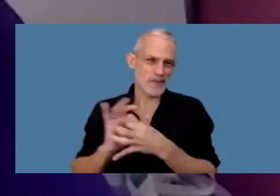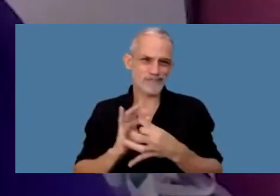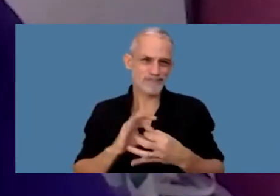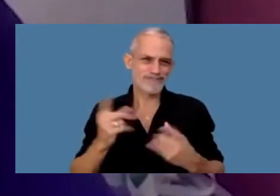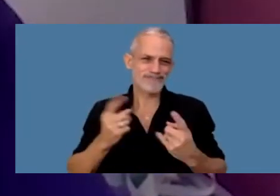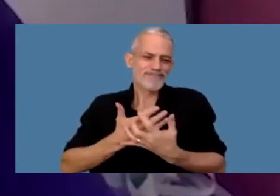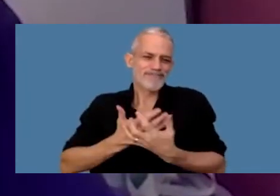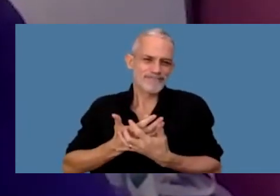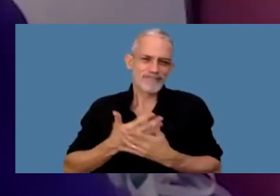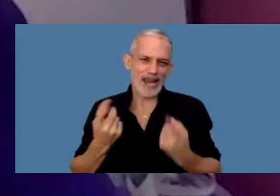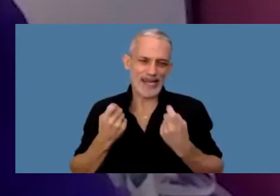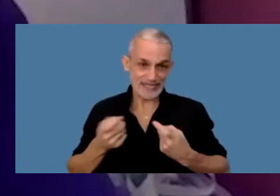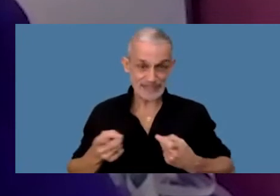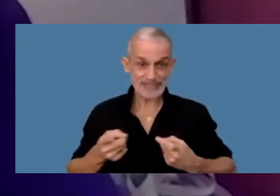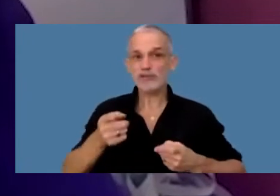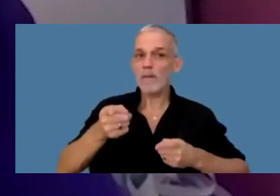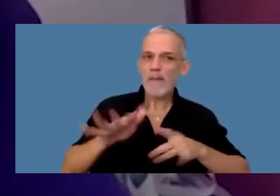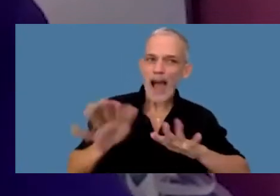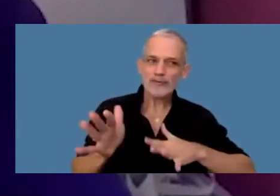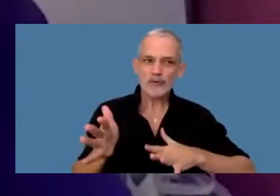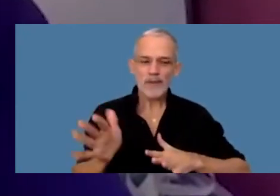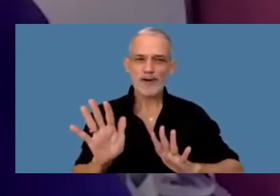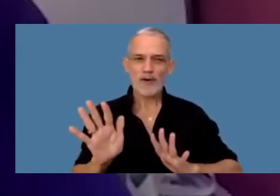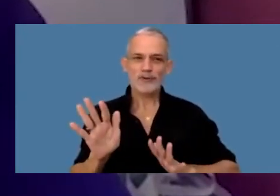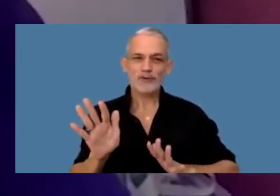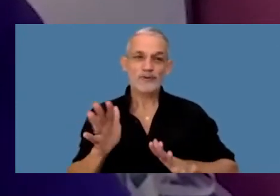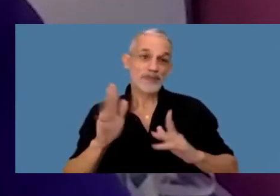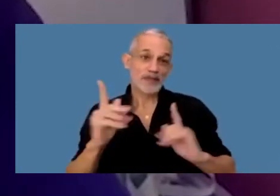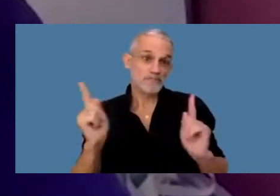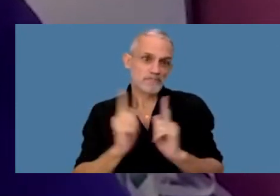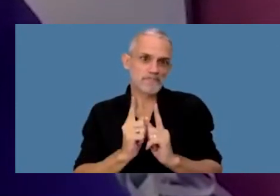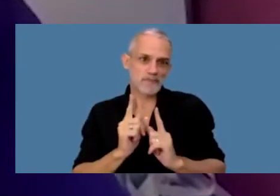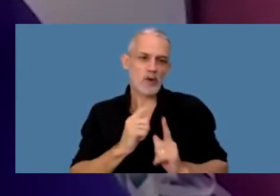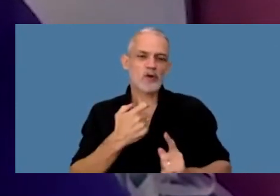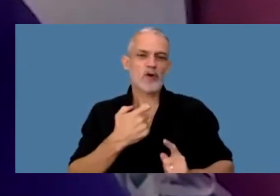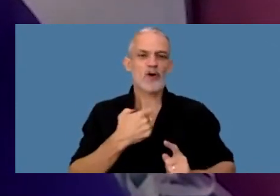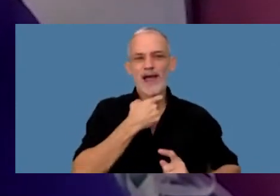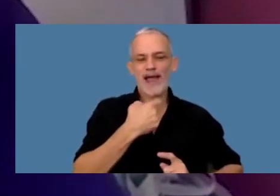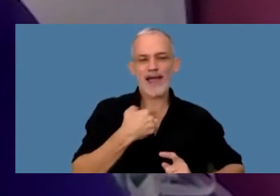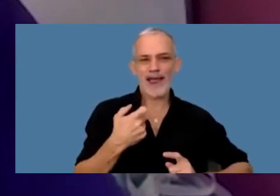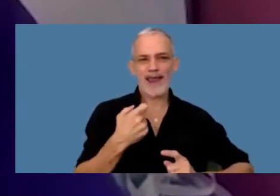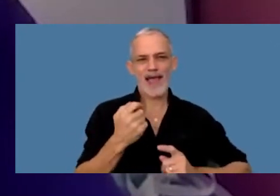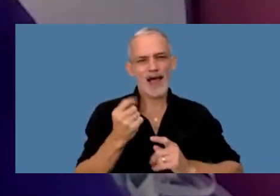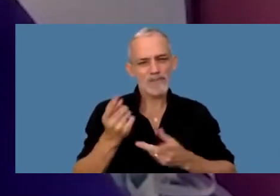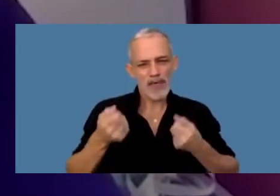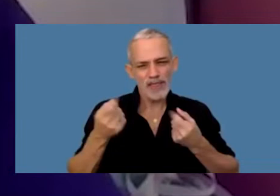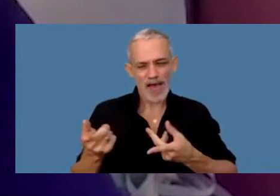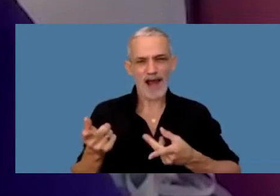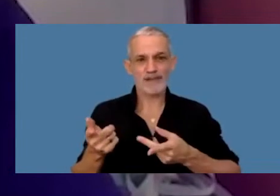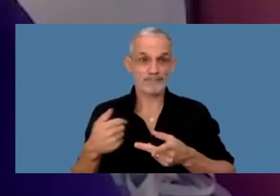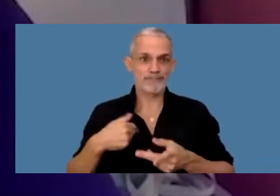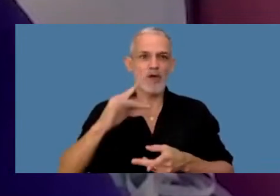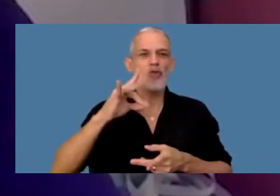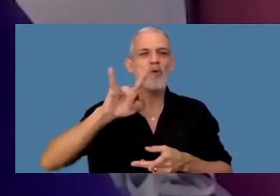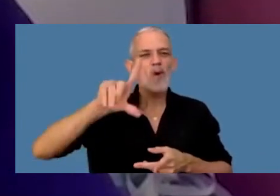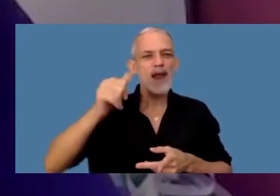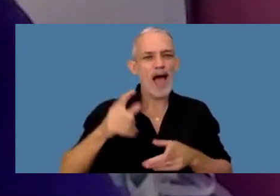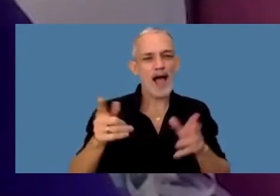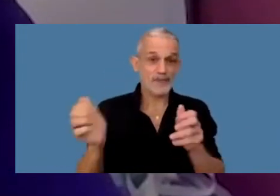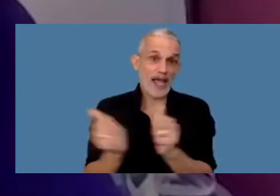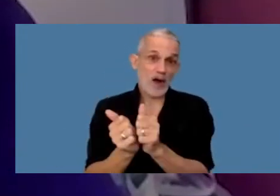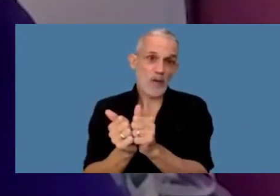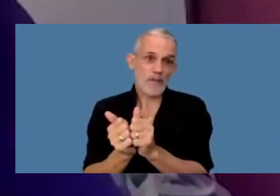de cuestión de salud del bebé, ¿no? Pero en la mayoría de los casos, ante un parto fisiológico